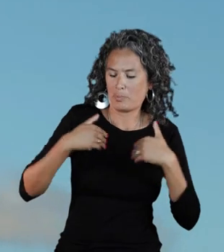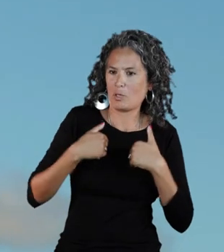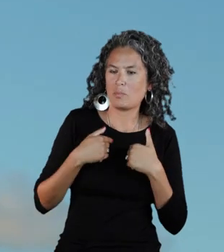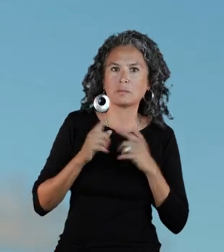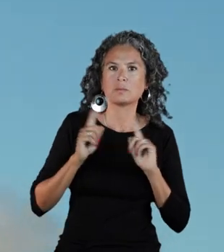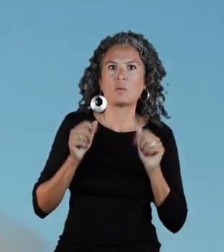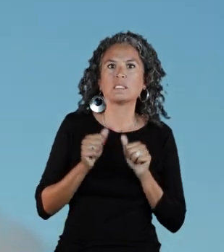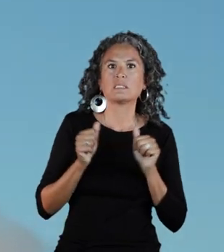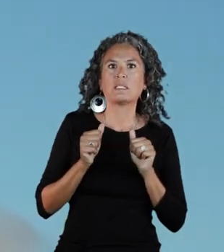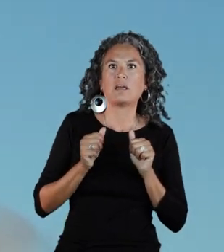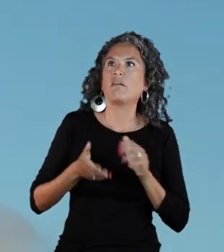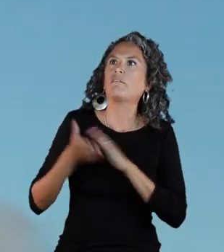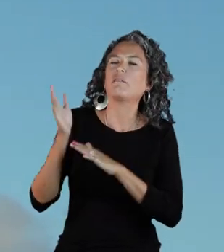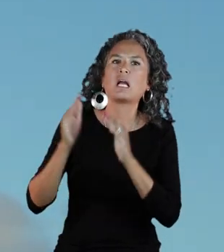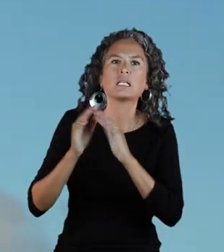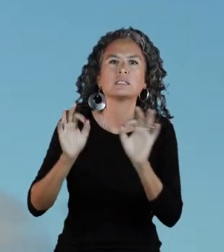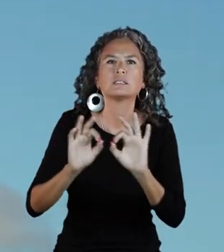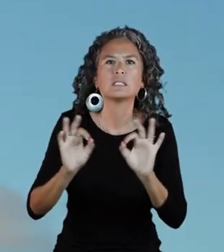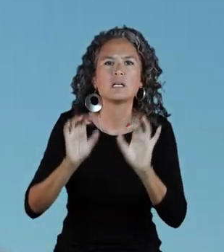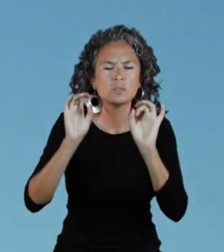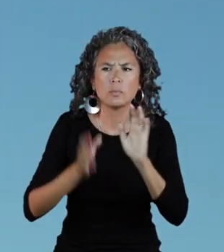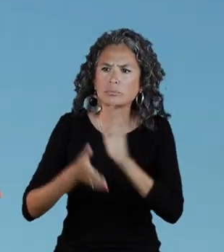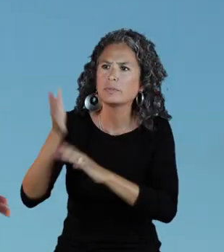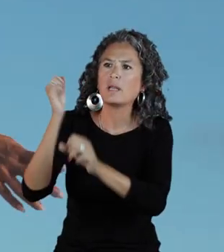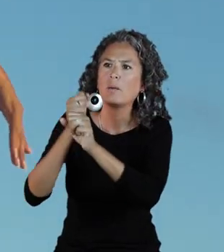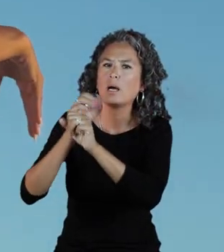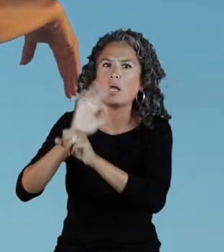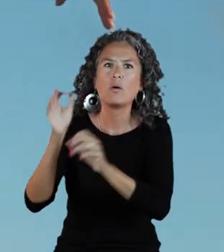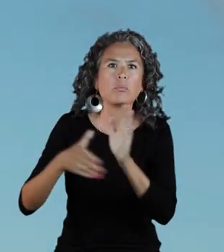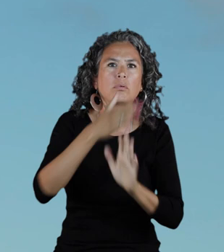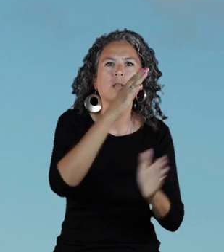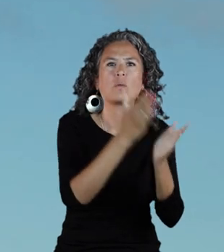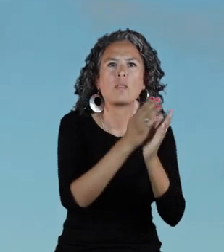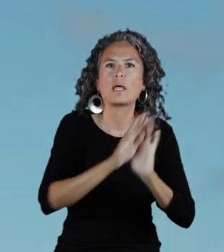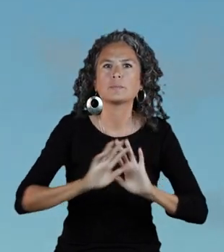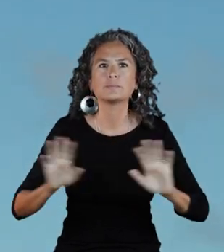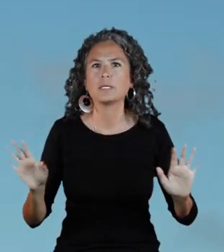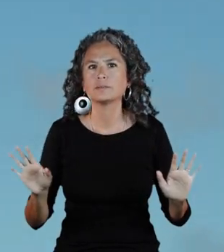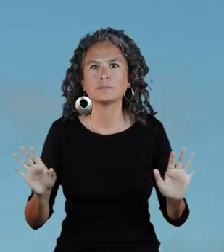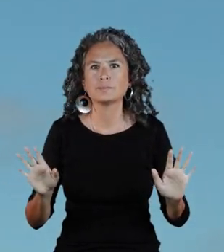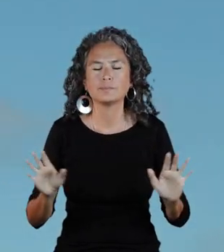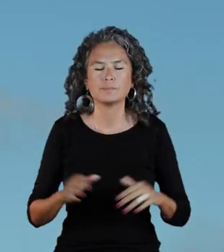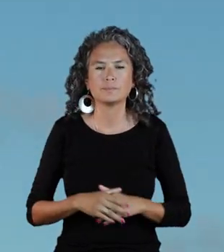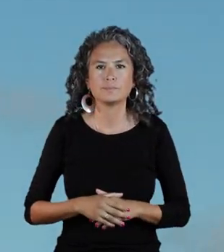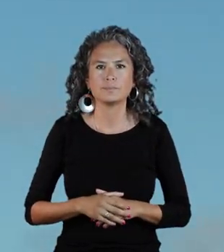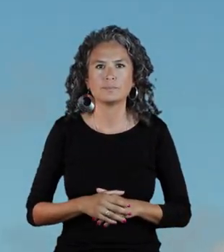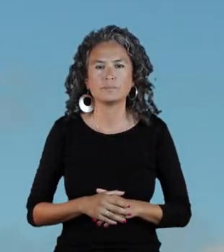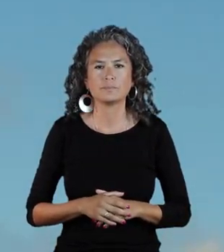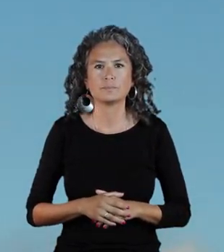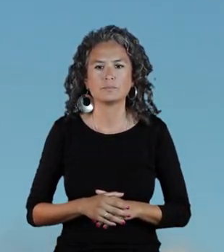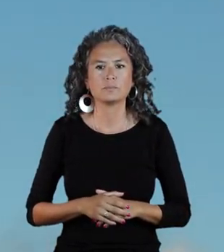ya no podía salir de casa, solo podía salir a trabajar o a estudiar. No existió